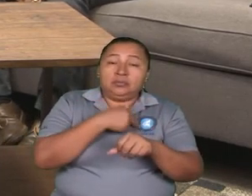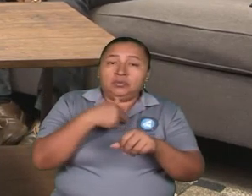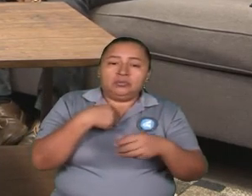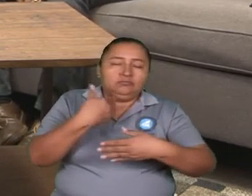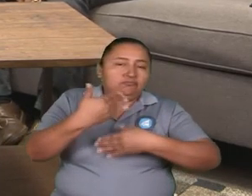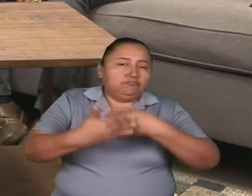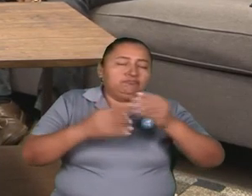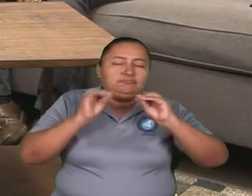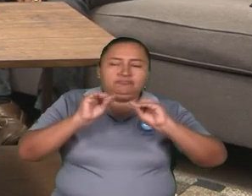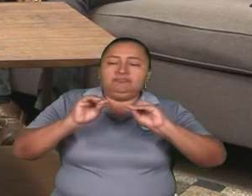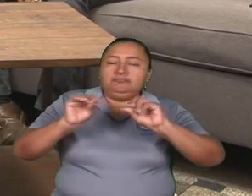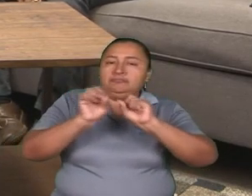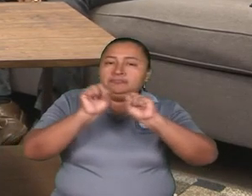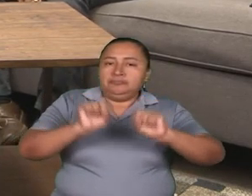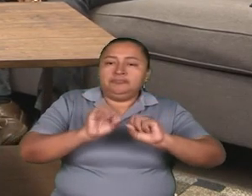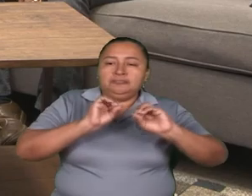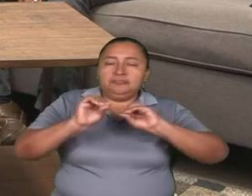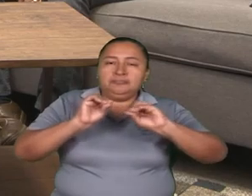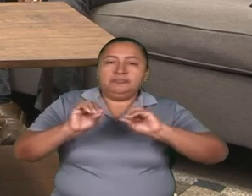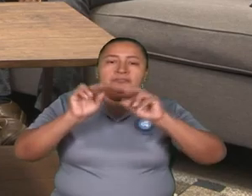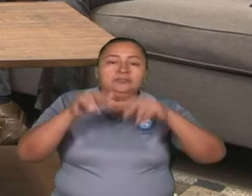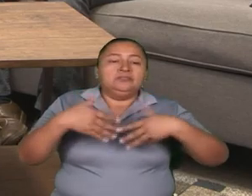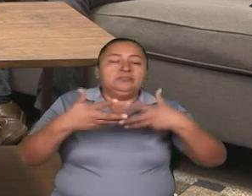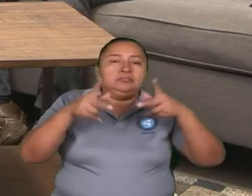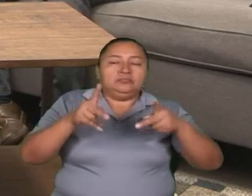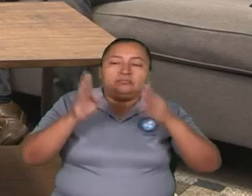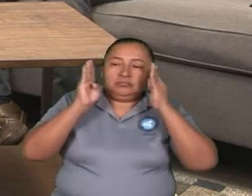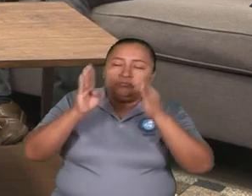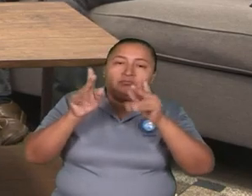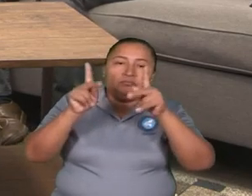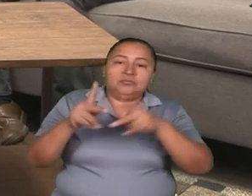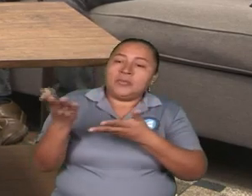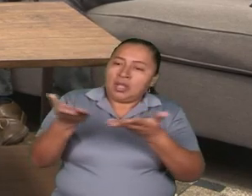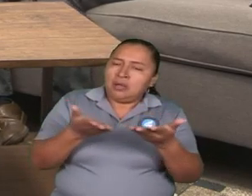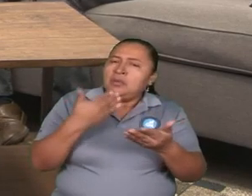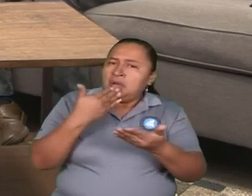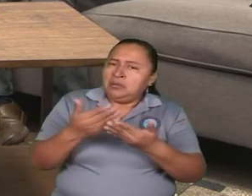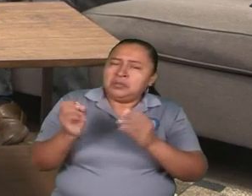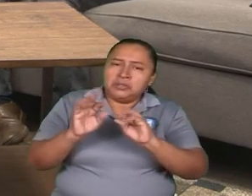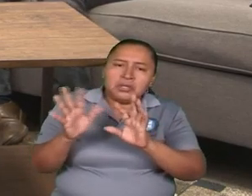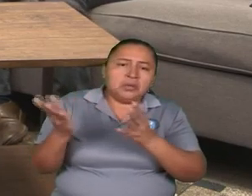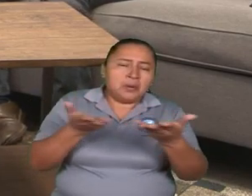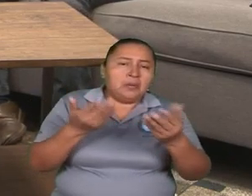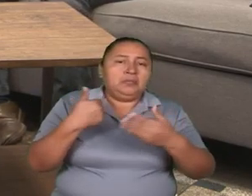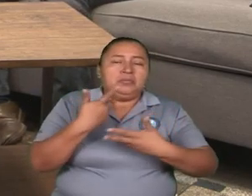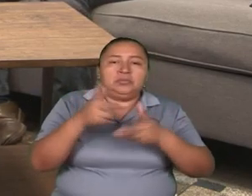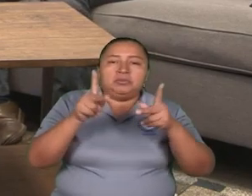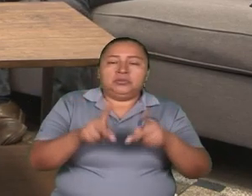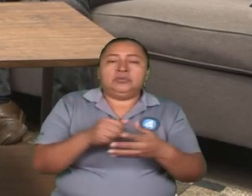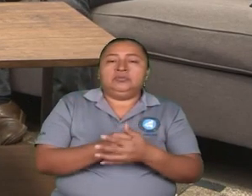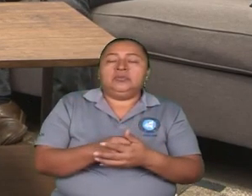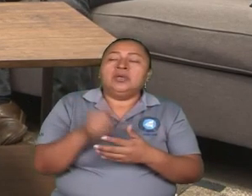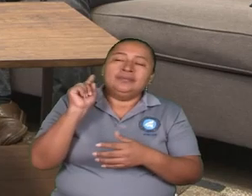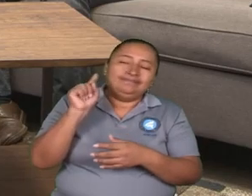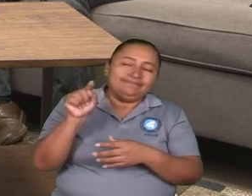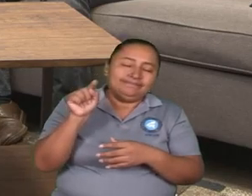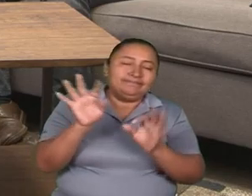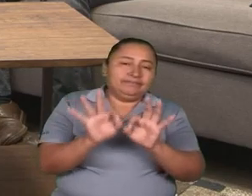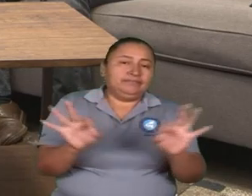nicaragüenses. Dos, la seguridad de las familias que visitan cada uno de nuestros centros turísticos,